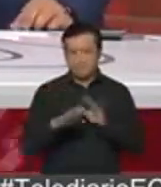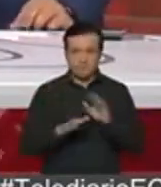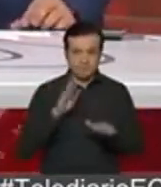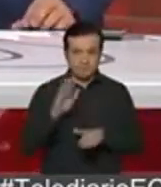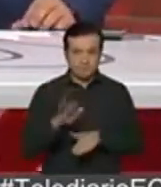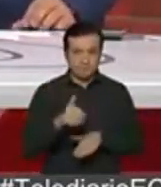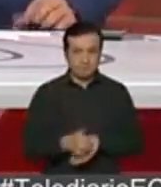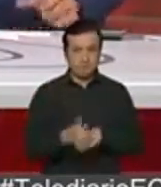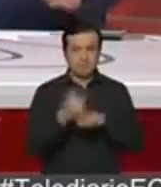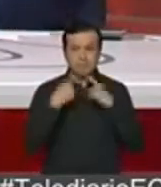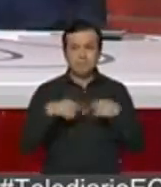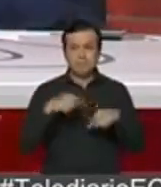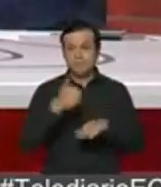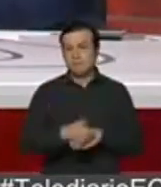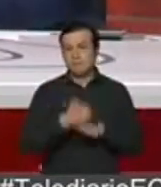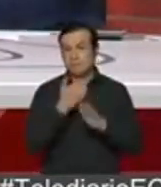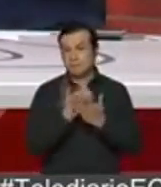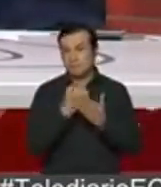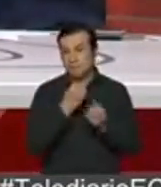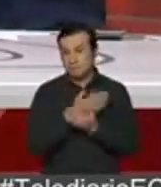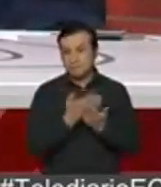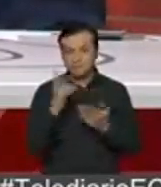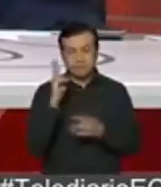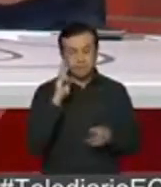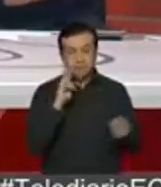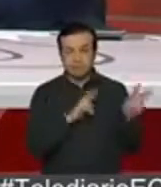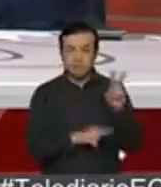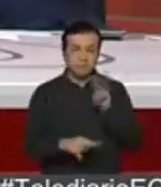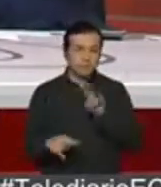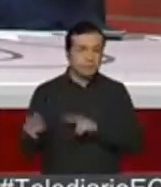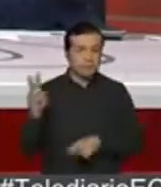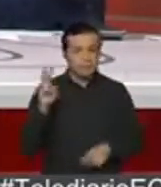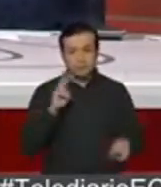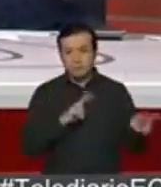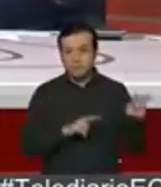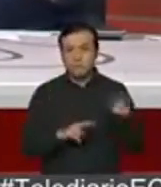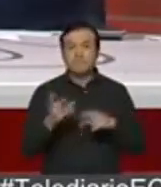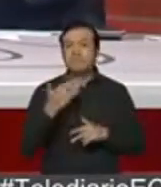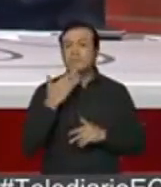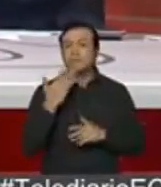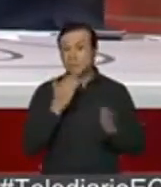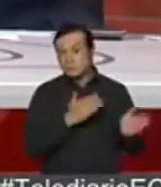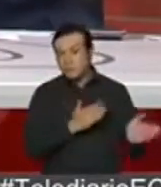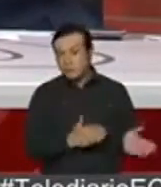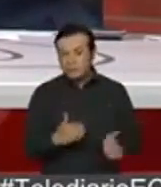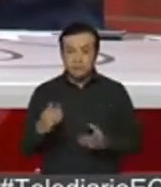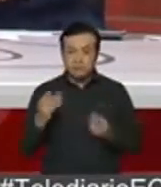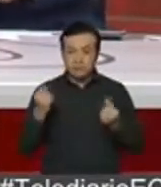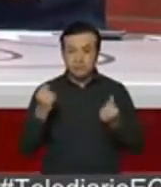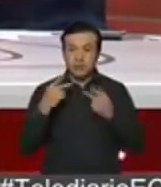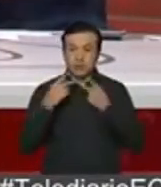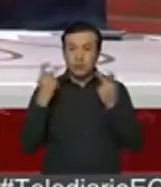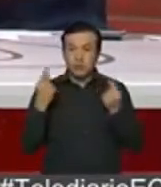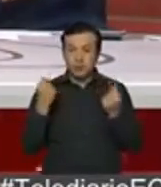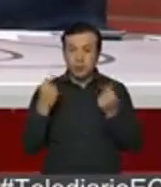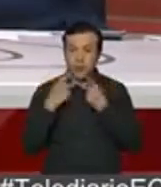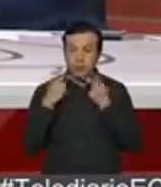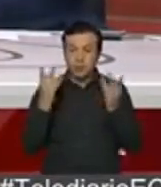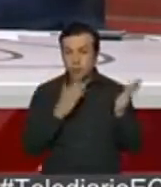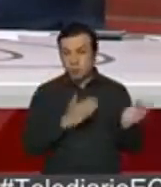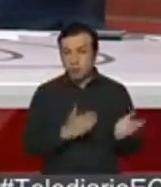a las autoridades económicas que se pueda tener en cuenta es el poder seguir ordenando las finanzas públicas. Y para